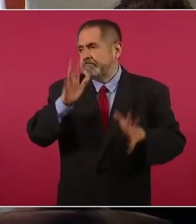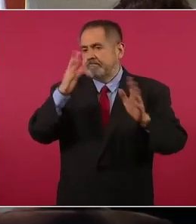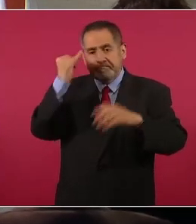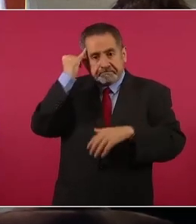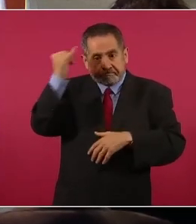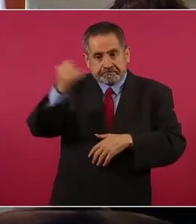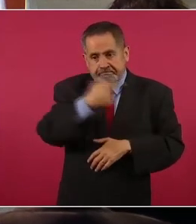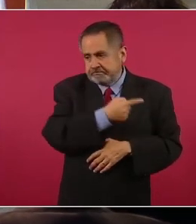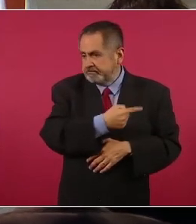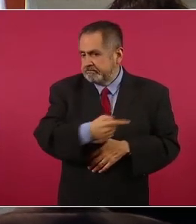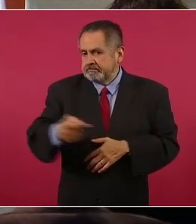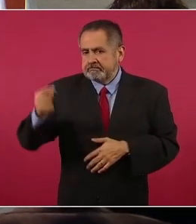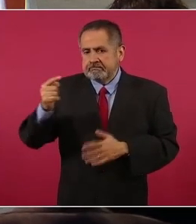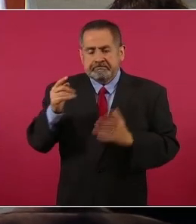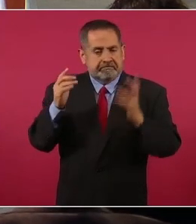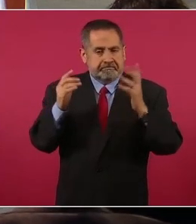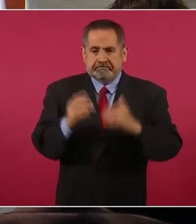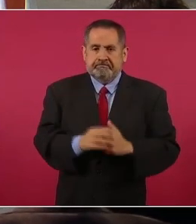imagínense,